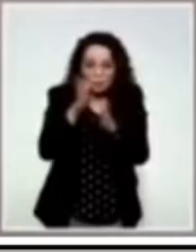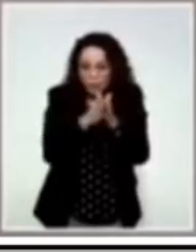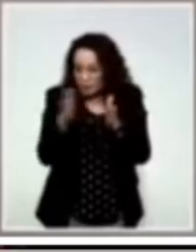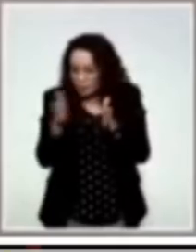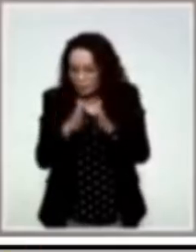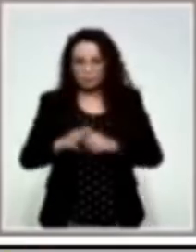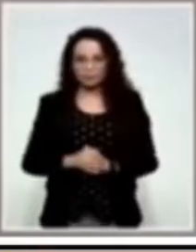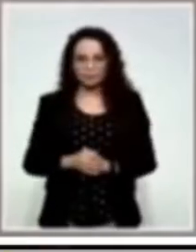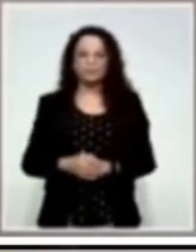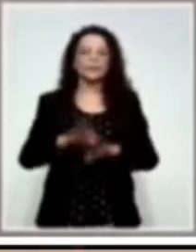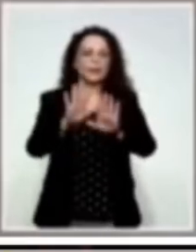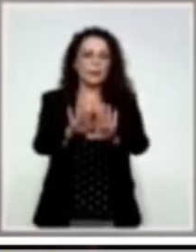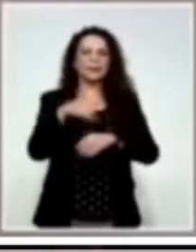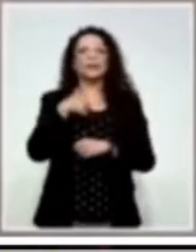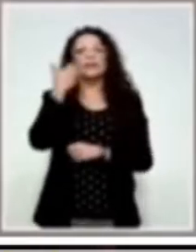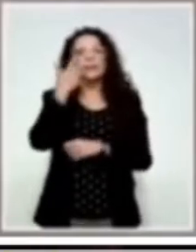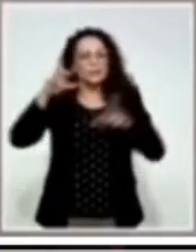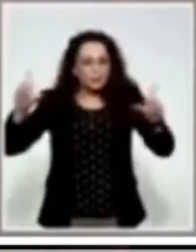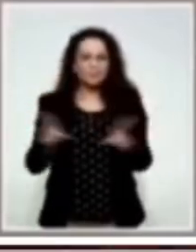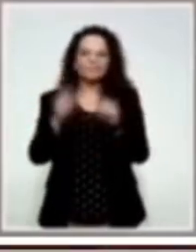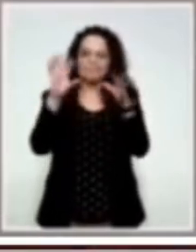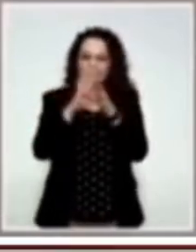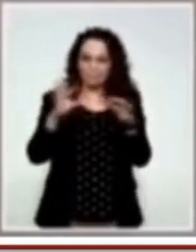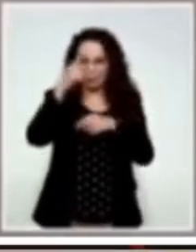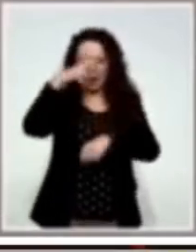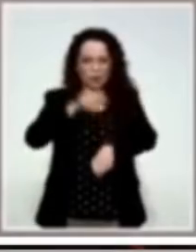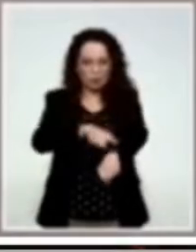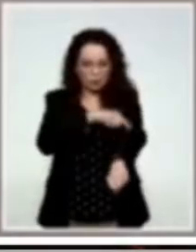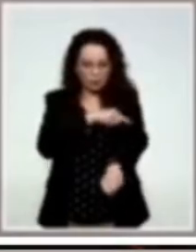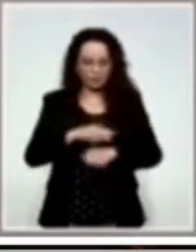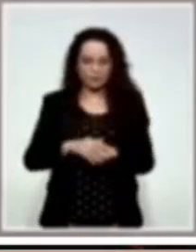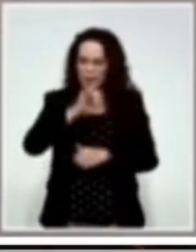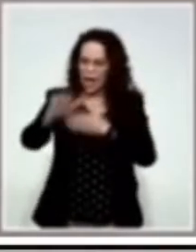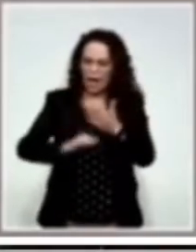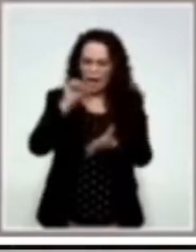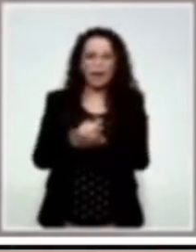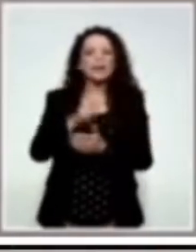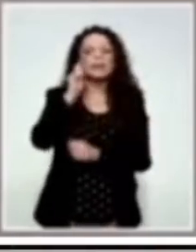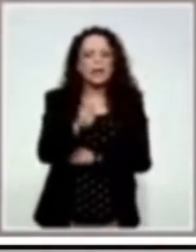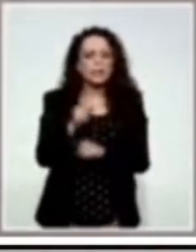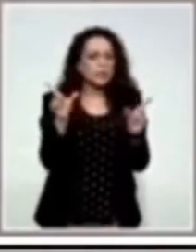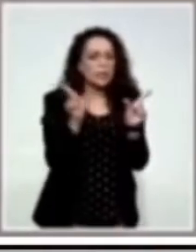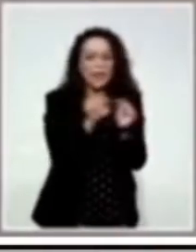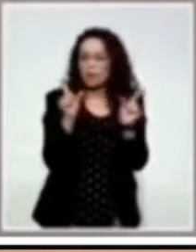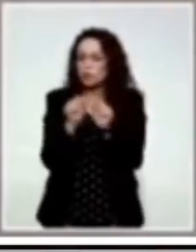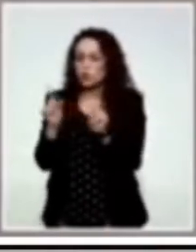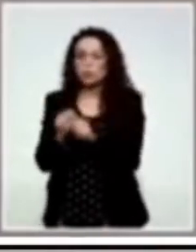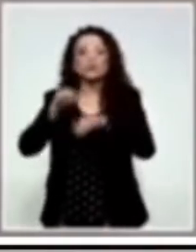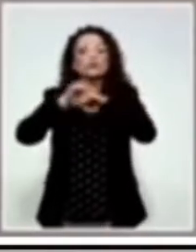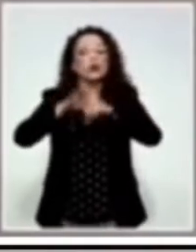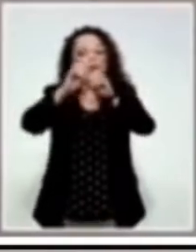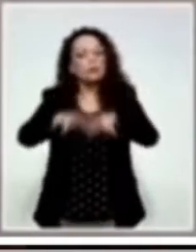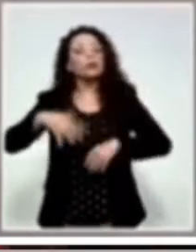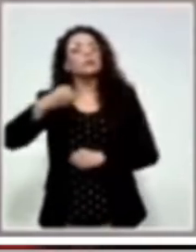tratar de explicarme. Las actas son un resumen de la sesión, ¿sí? Para que no hubiera duda